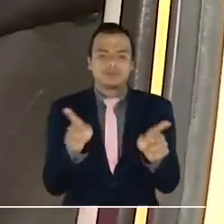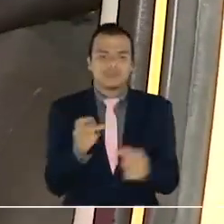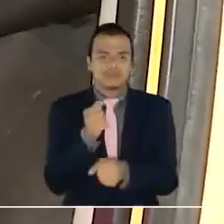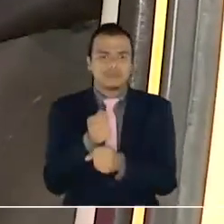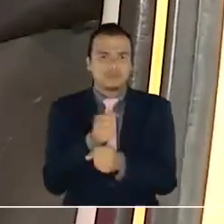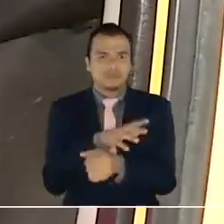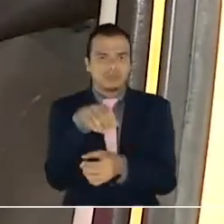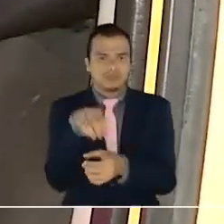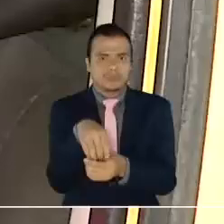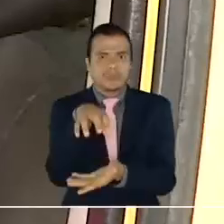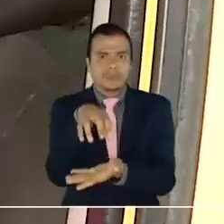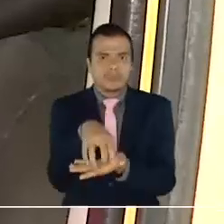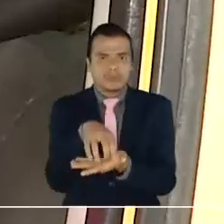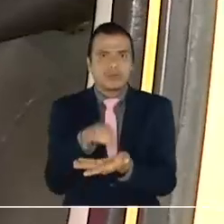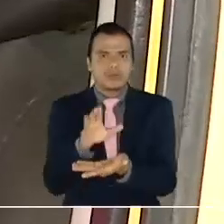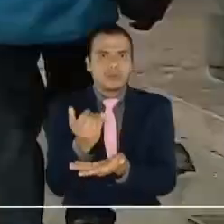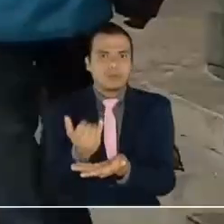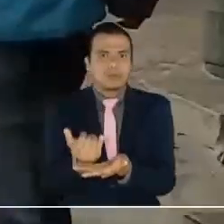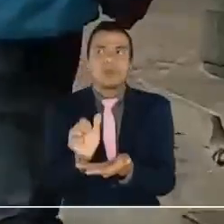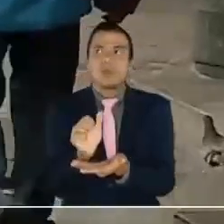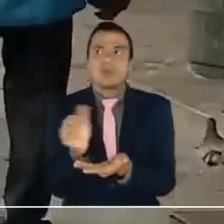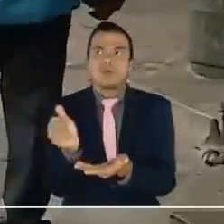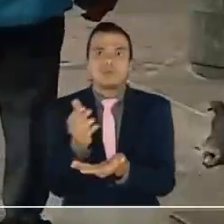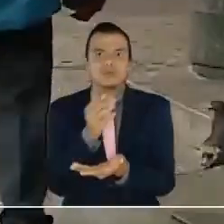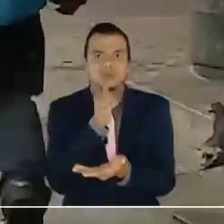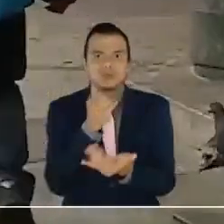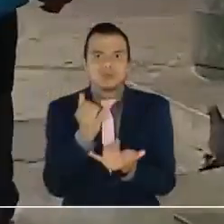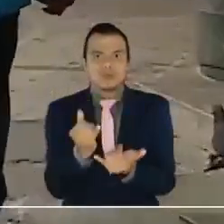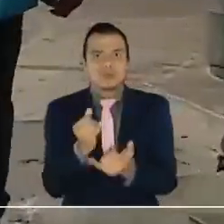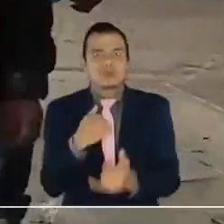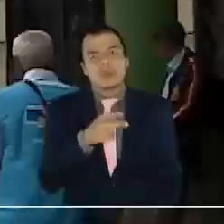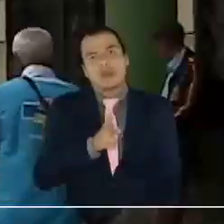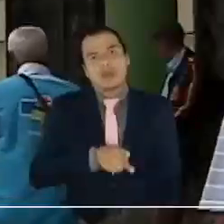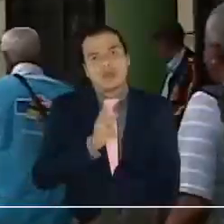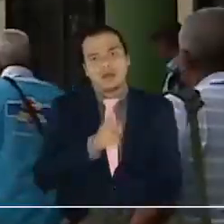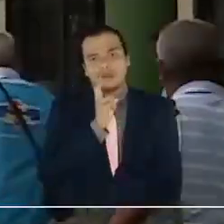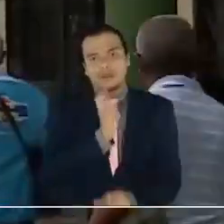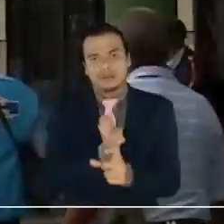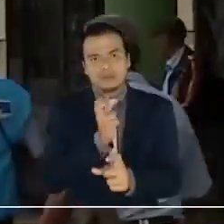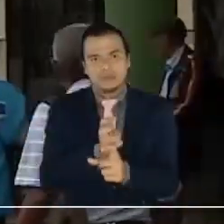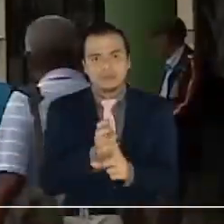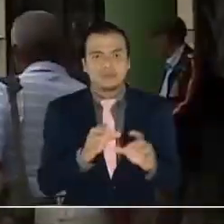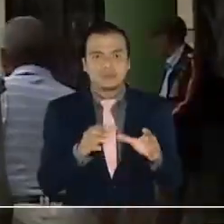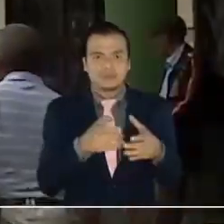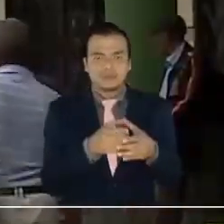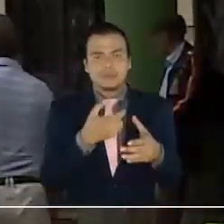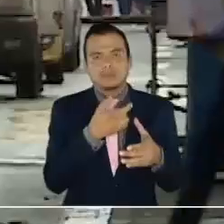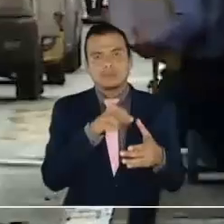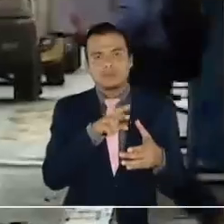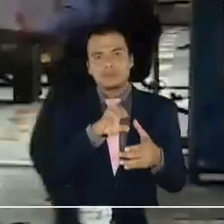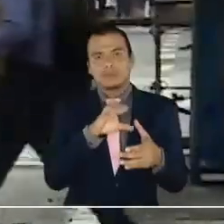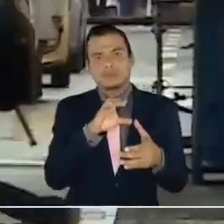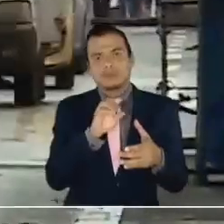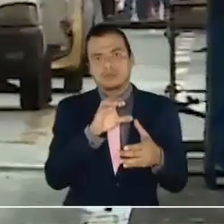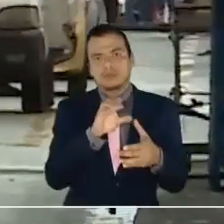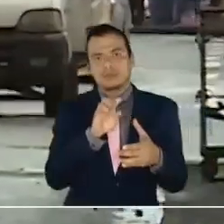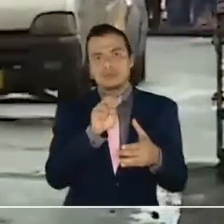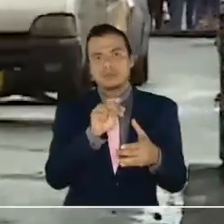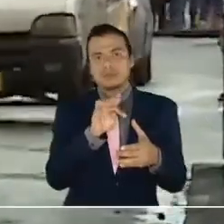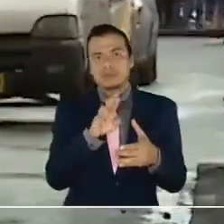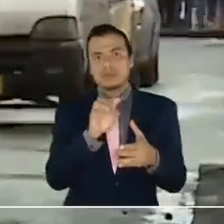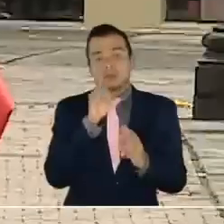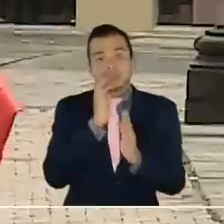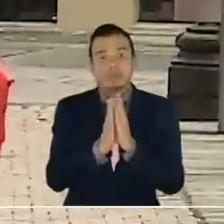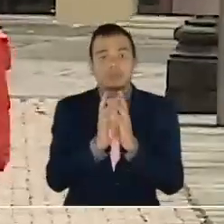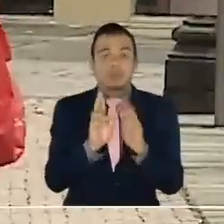le toca caminar bastante. Desde Grecocentro se mostraron conciliadores con la medida, esperando que sea temporal y que se generen